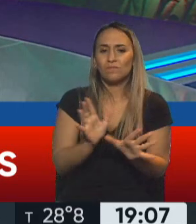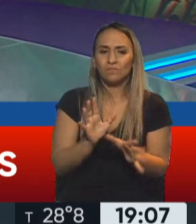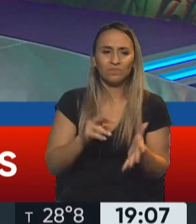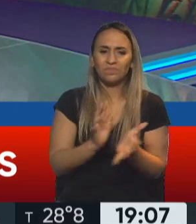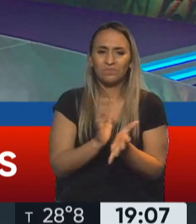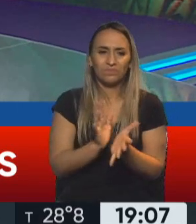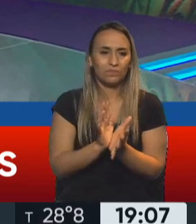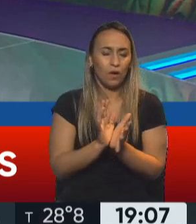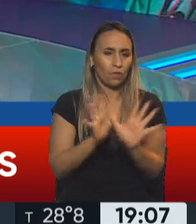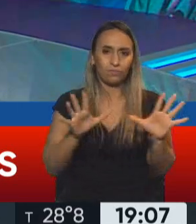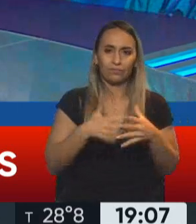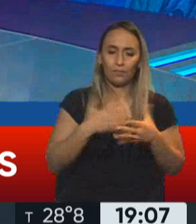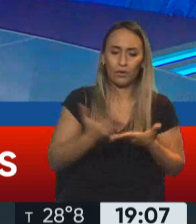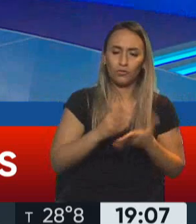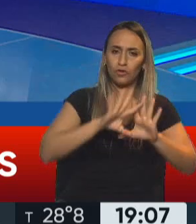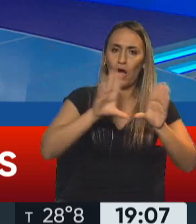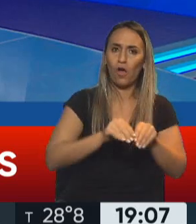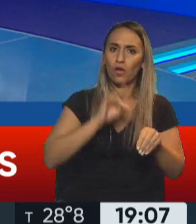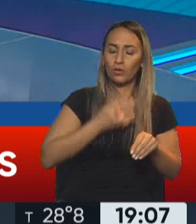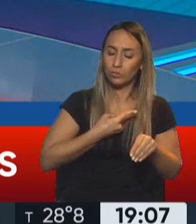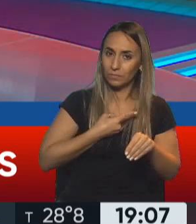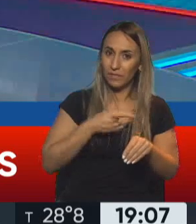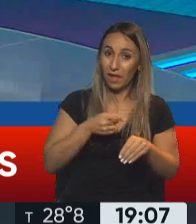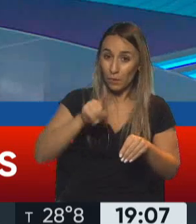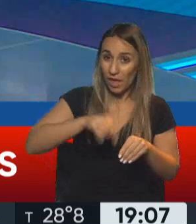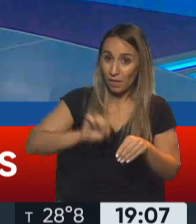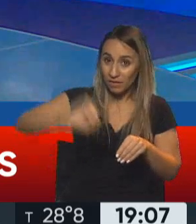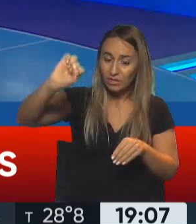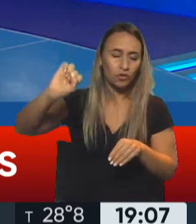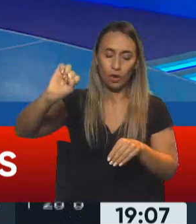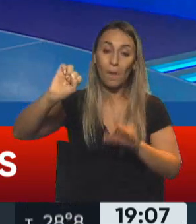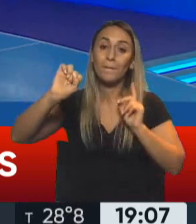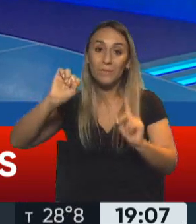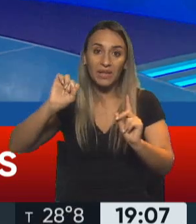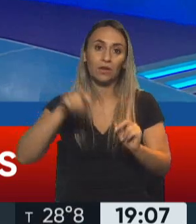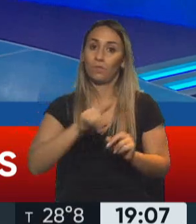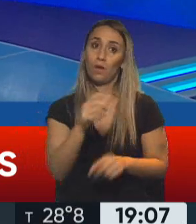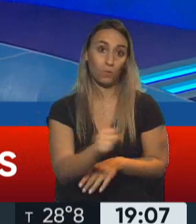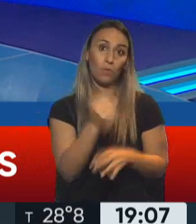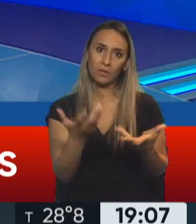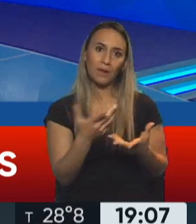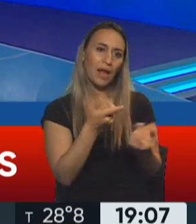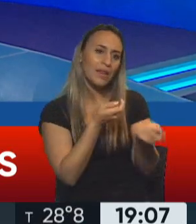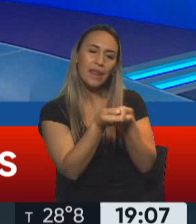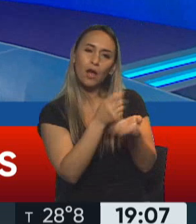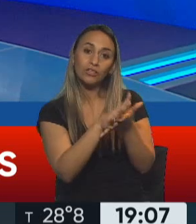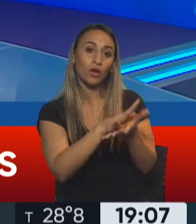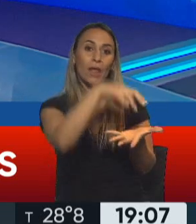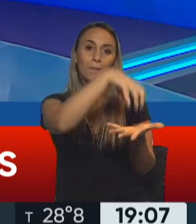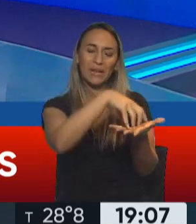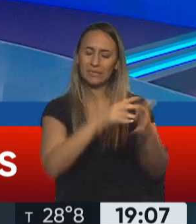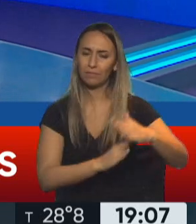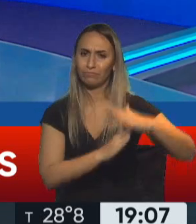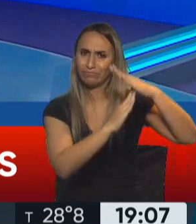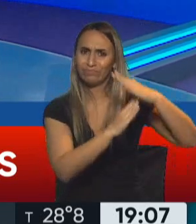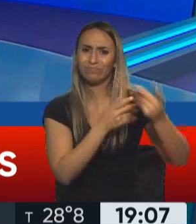la inflación? No. Pero sí es importante, digamos, a la hora de negociar con los monopolios, entender que estas figuras tienen